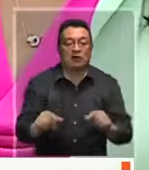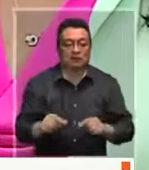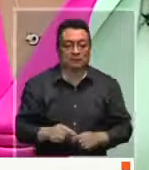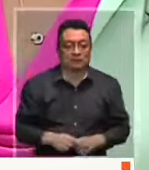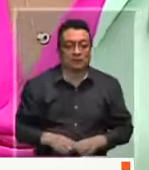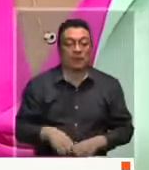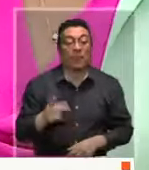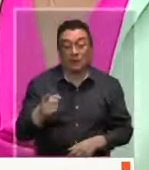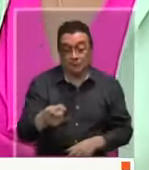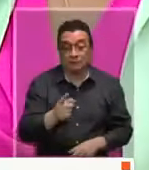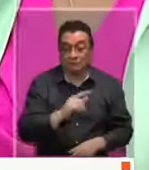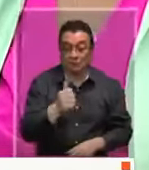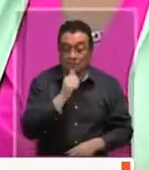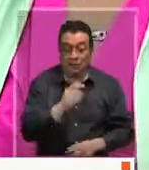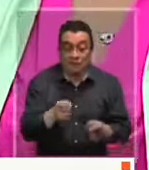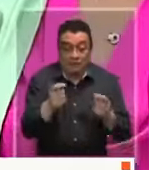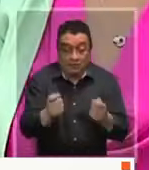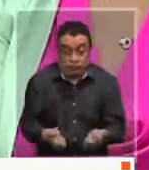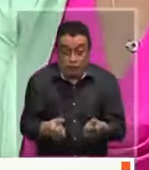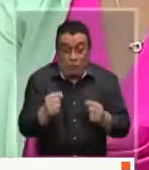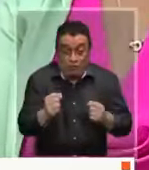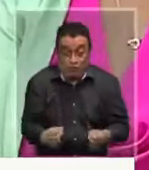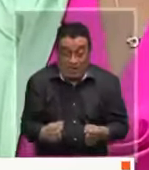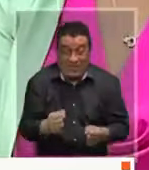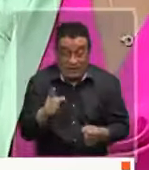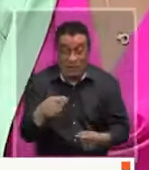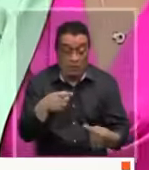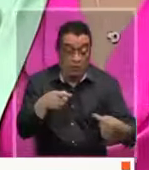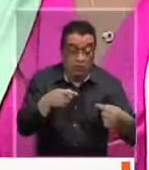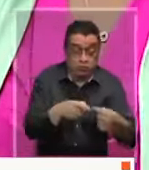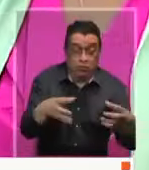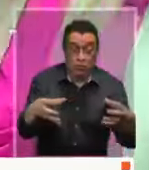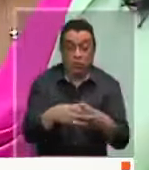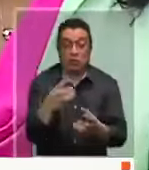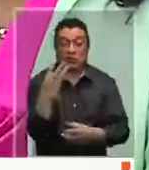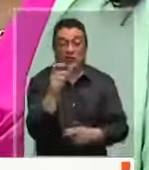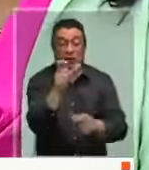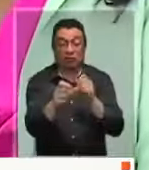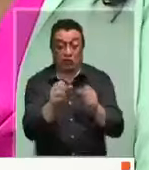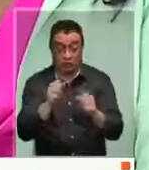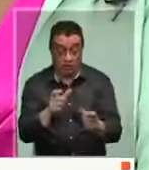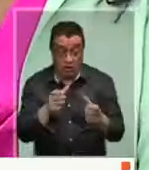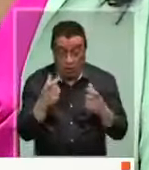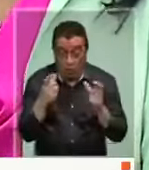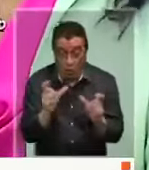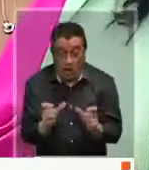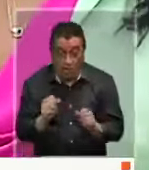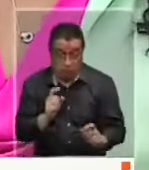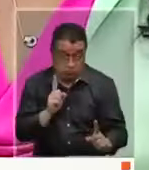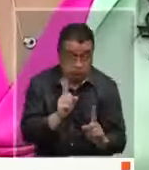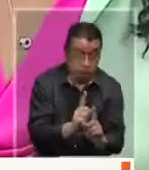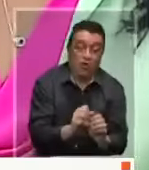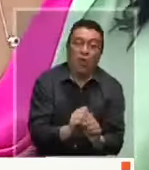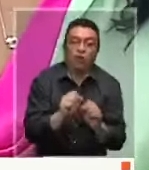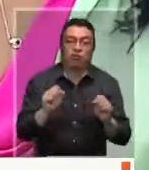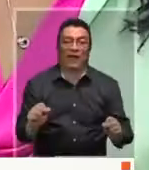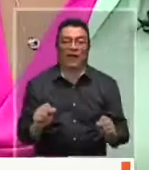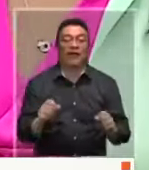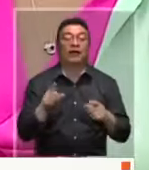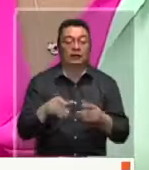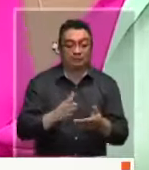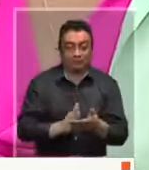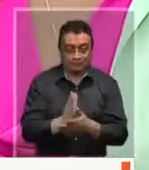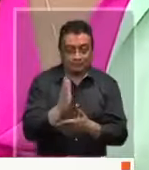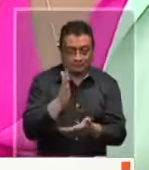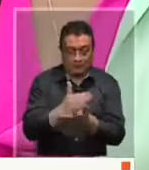por cierto, capacitado para enfrentar a un grupo de más de 30 personas. A puertas del inicio de este plan